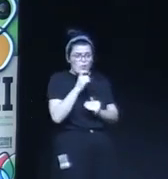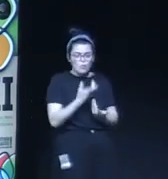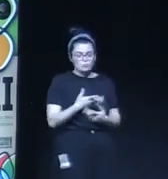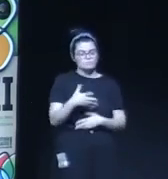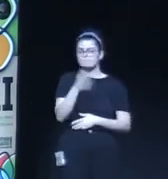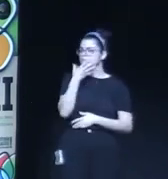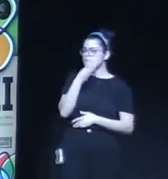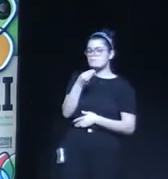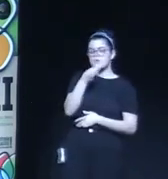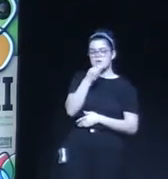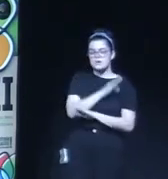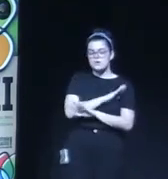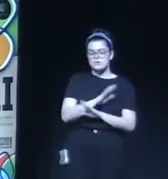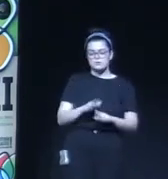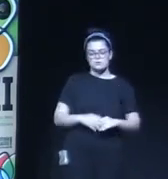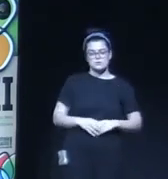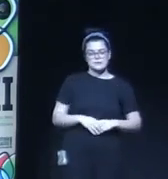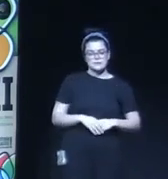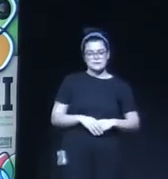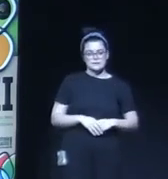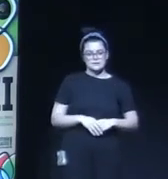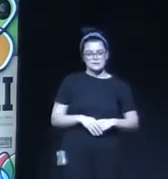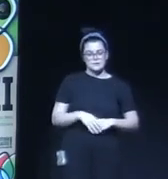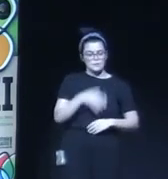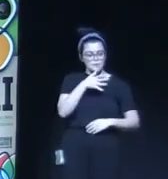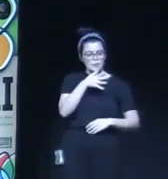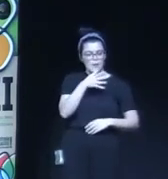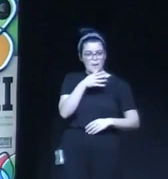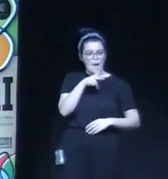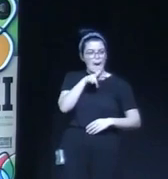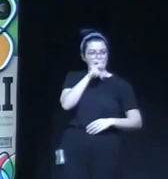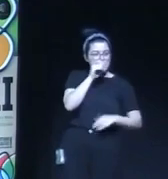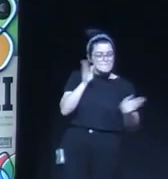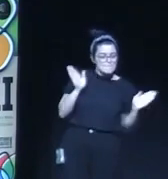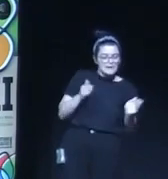era aquello? Cuéntame. Venían a cazar, había patos, había